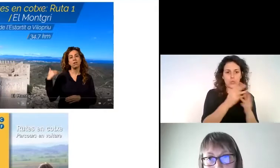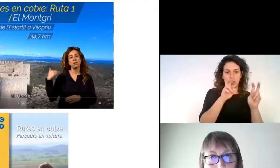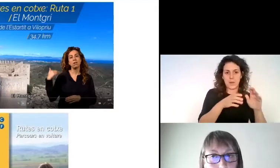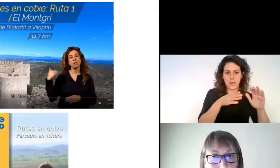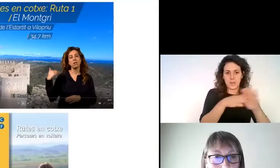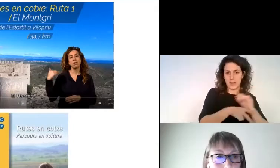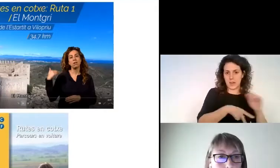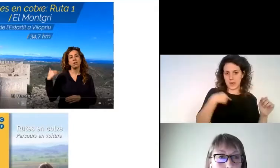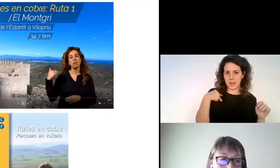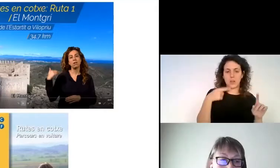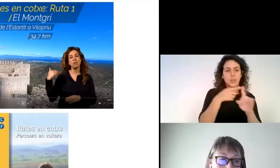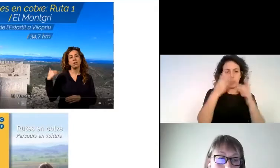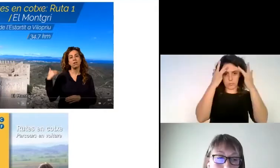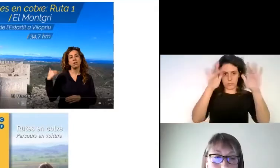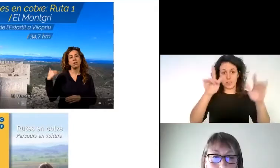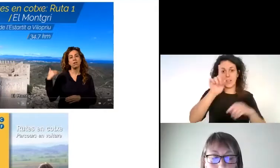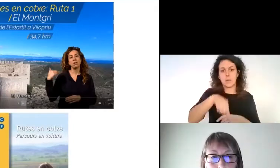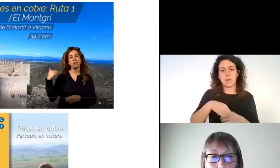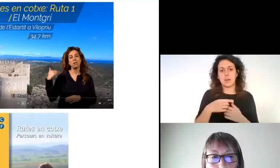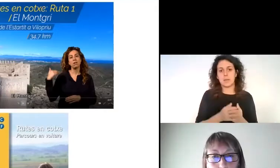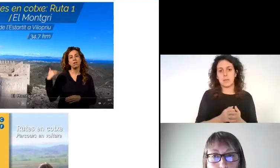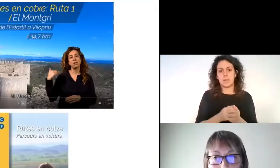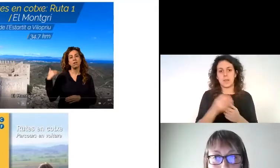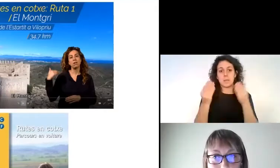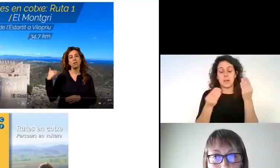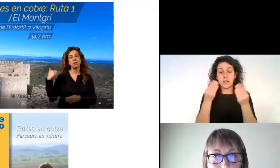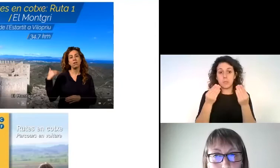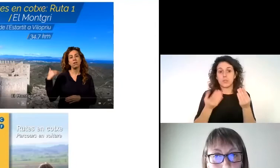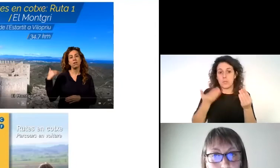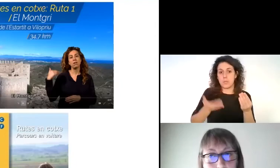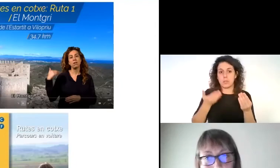genérica para concienciar, pero sí que, bueno, creímos oportuno empezar a